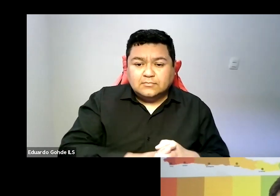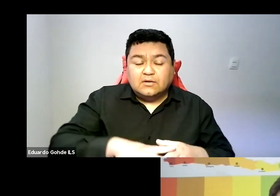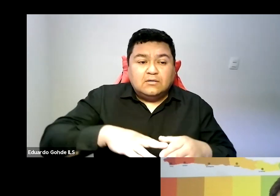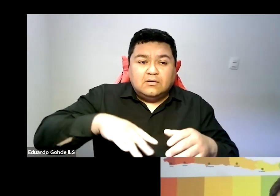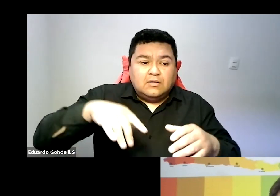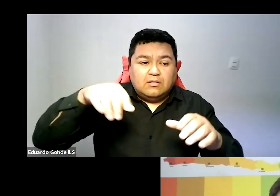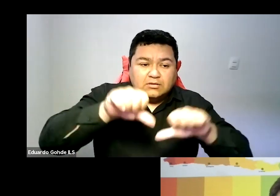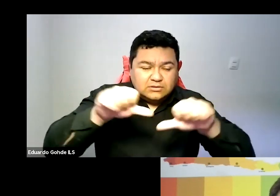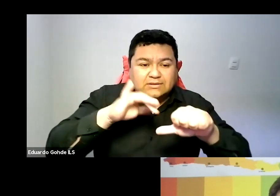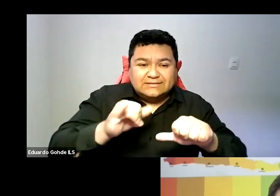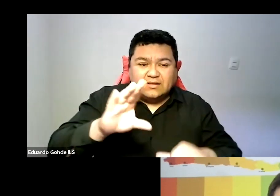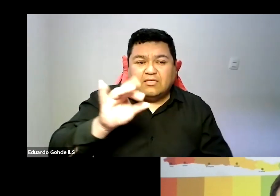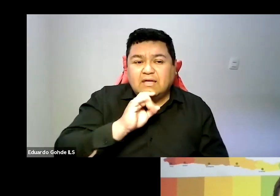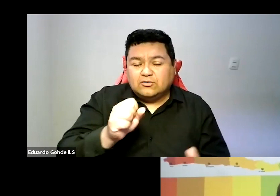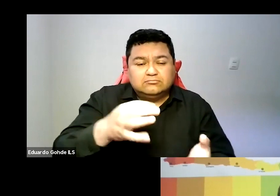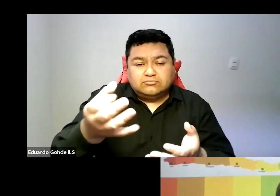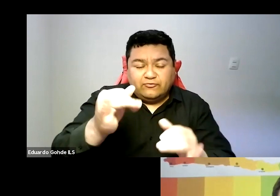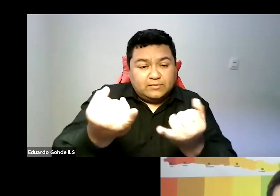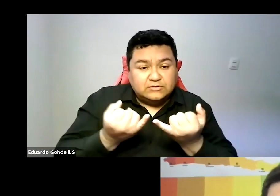utilizaría como un dato de color, en todo caso.